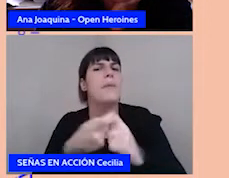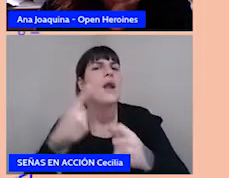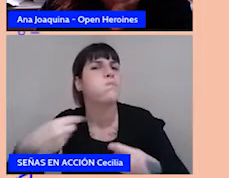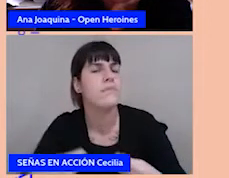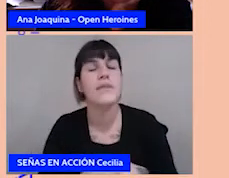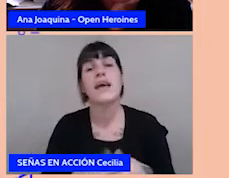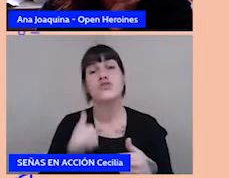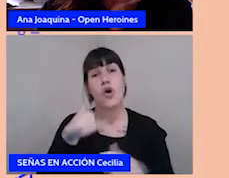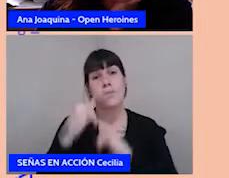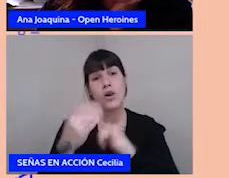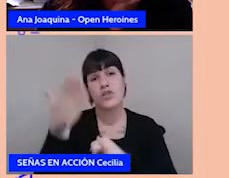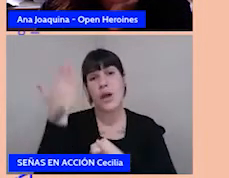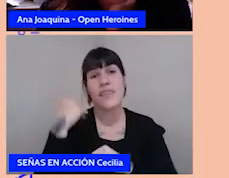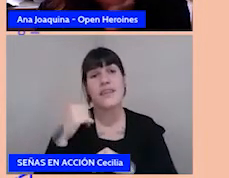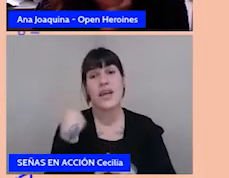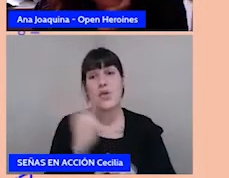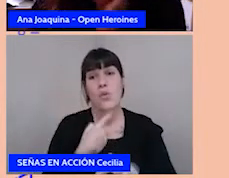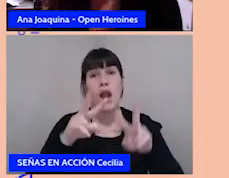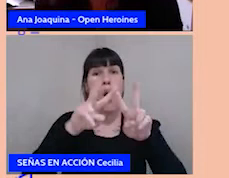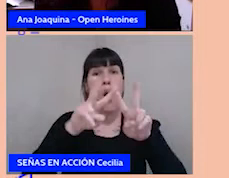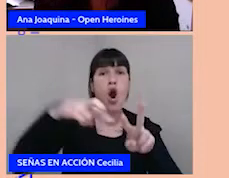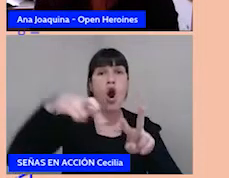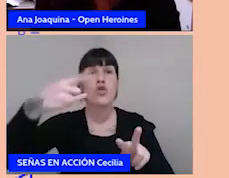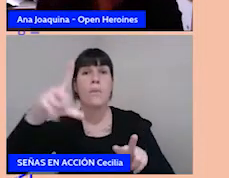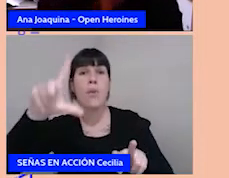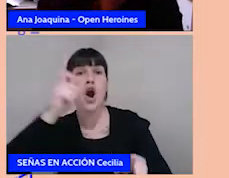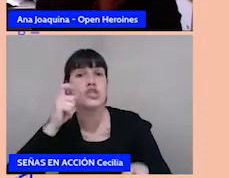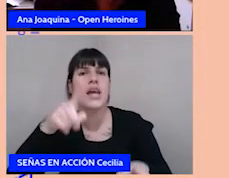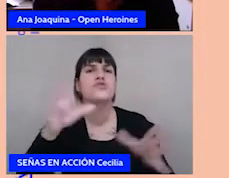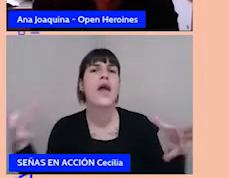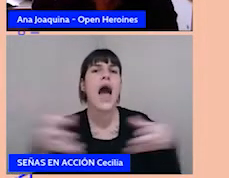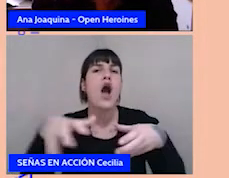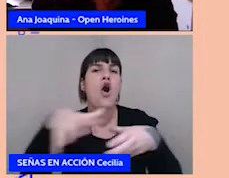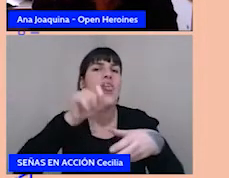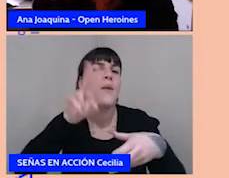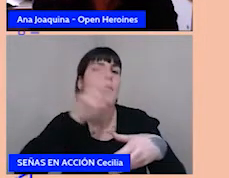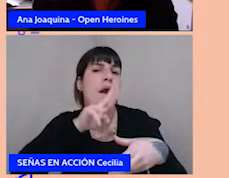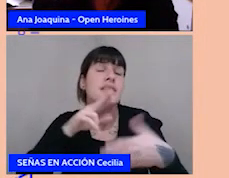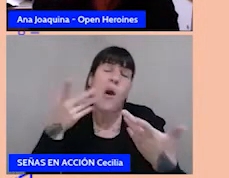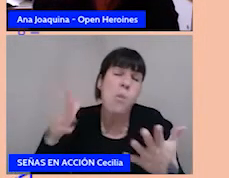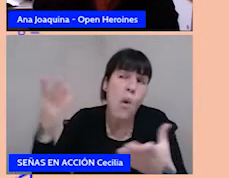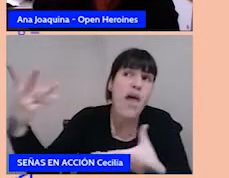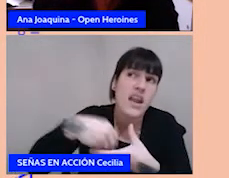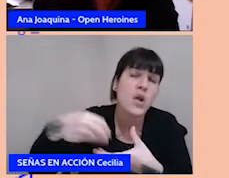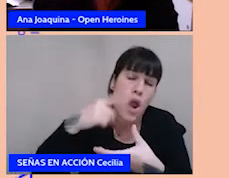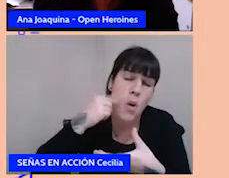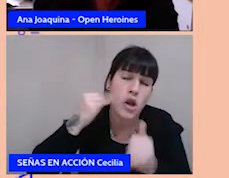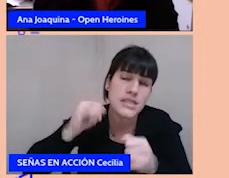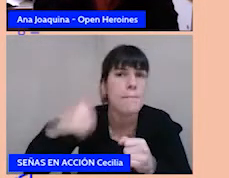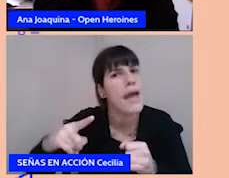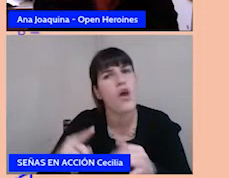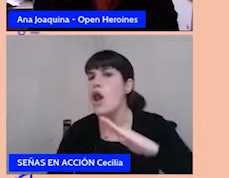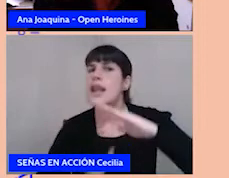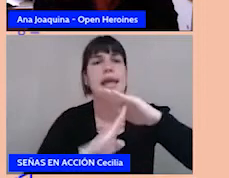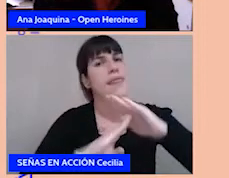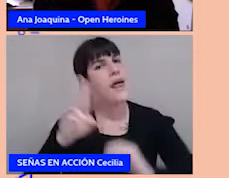mujeres. Cualquier persona es bienvenida, pero está centrado y liderado por mujeres. Y concretamente es una comunidad en línea donde las mujeres se